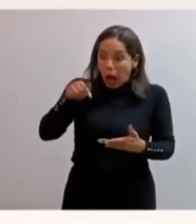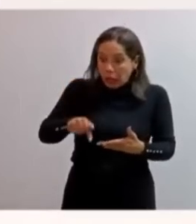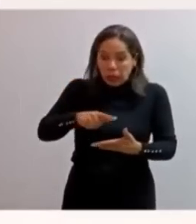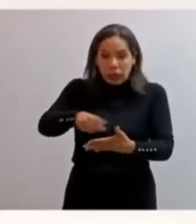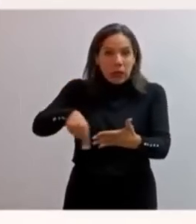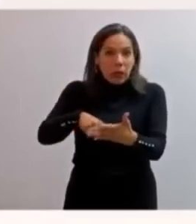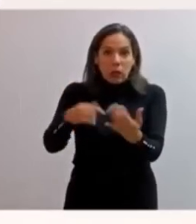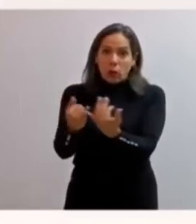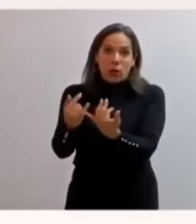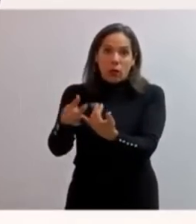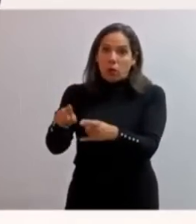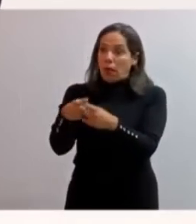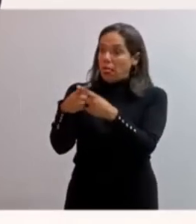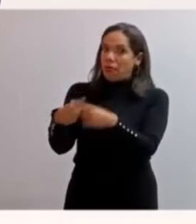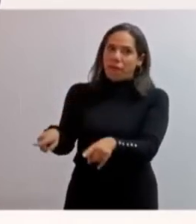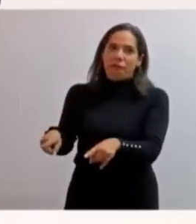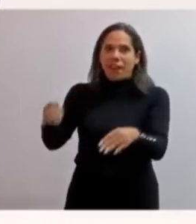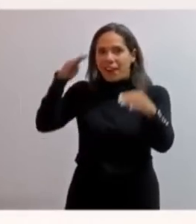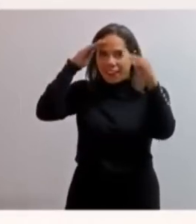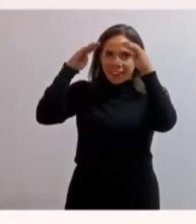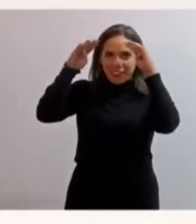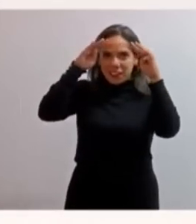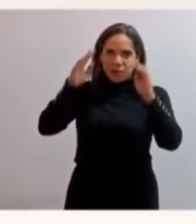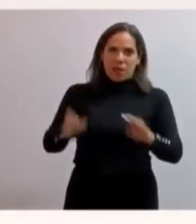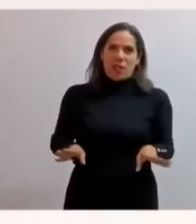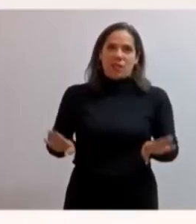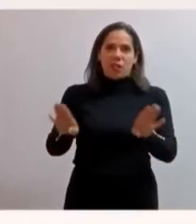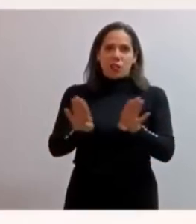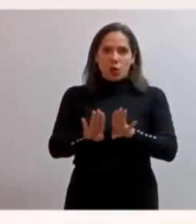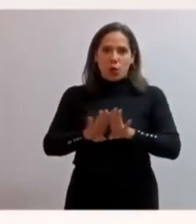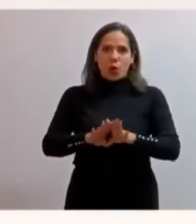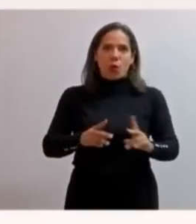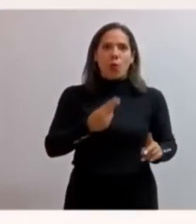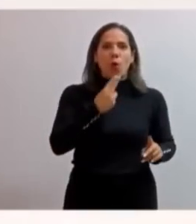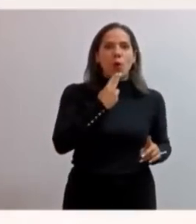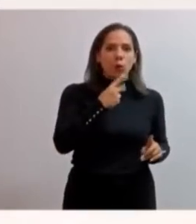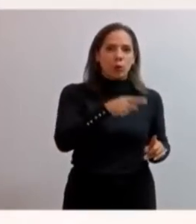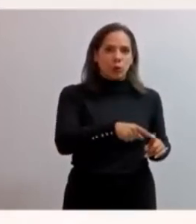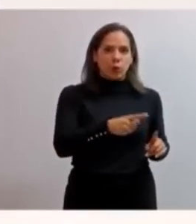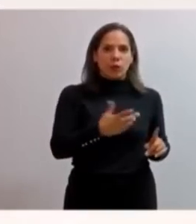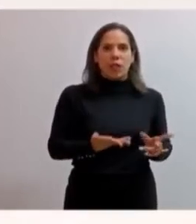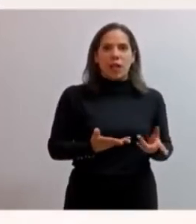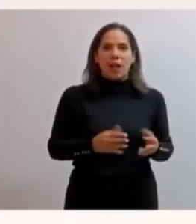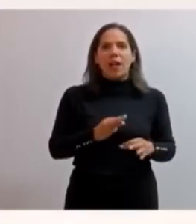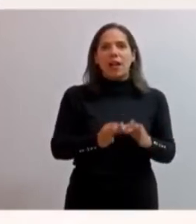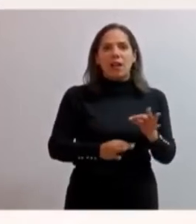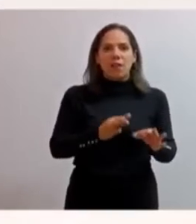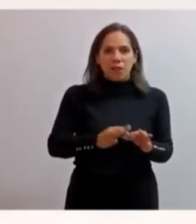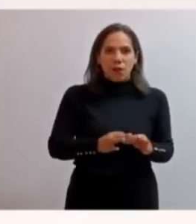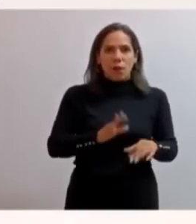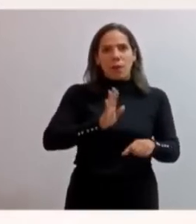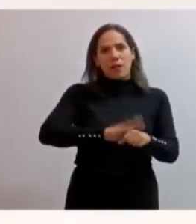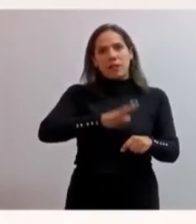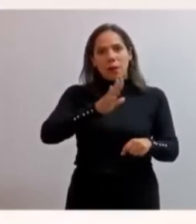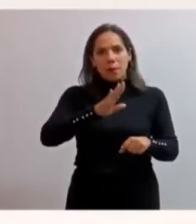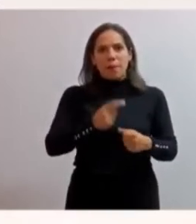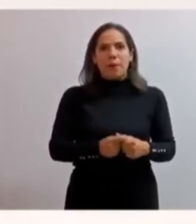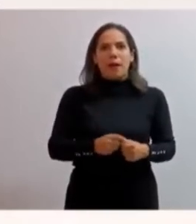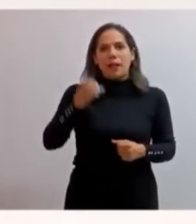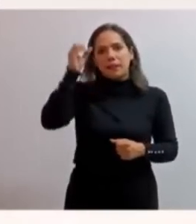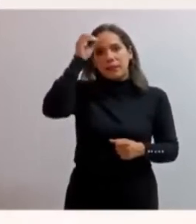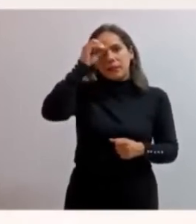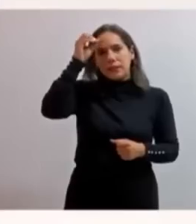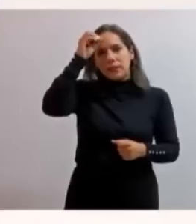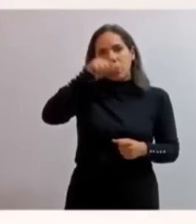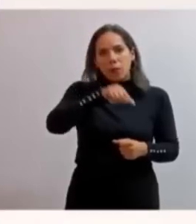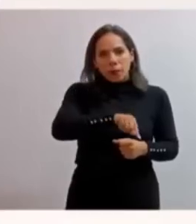dimensiones de la escuela? ¿Cómo engarzar y utilizar de manera pertinente estas reuniones de